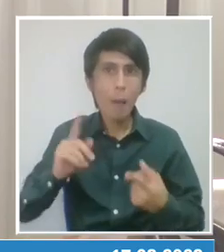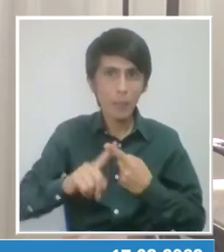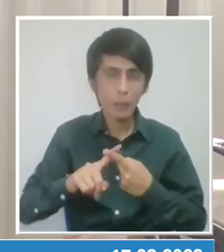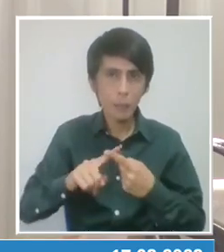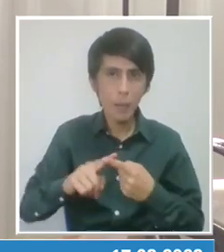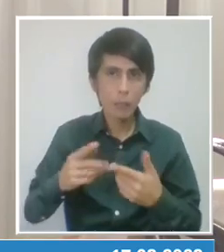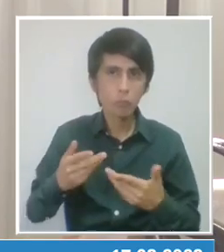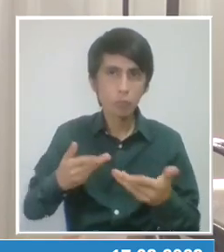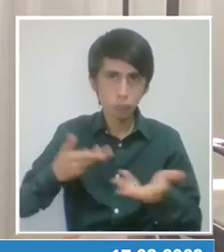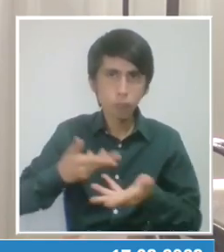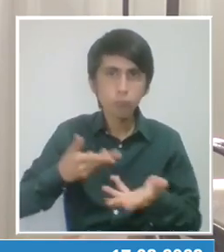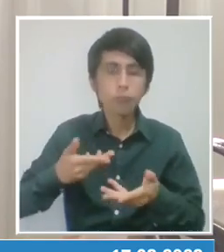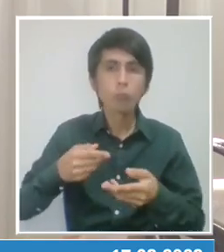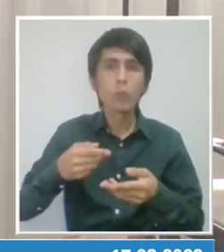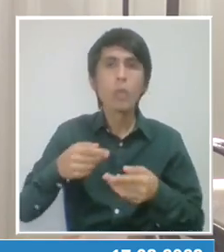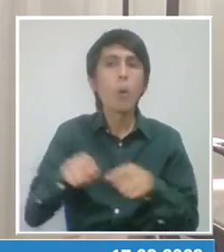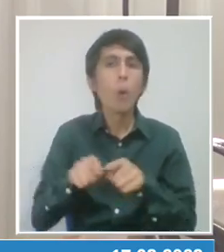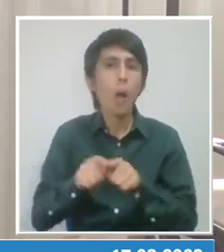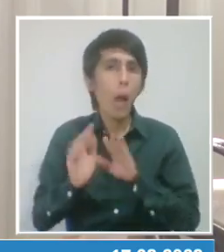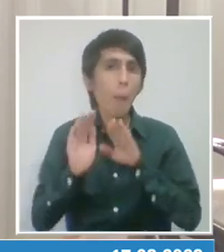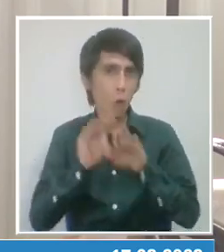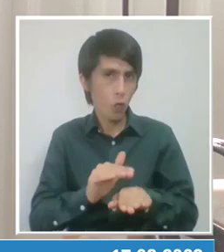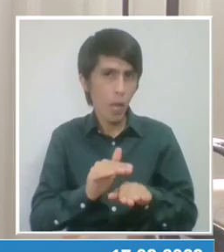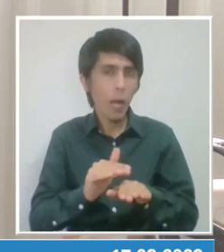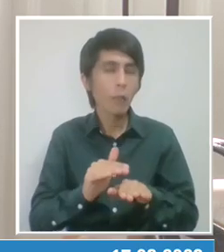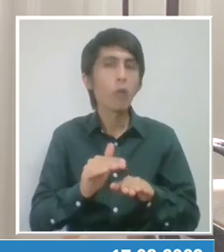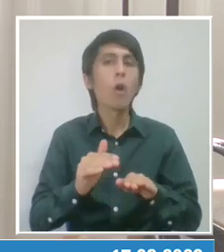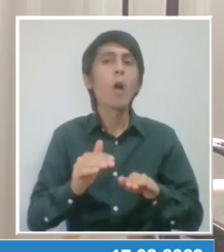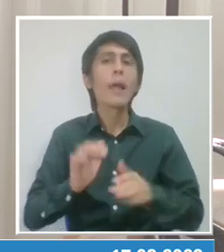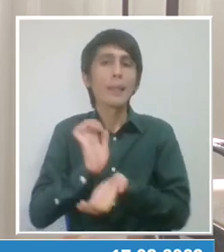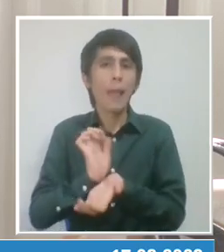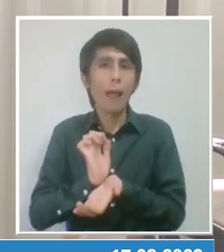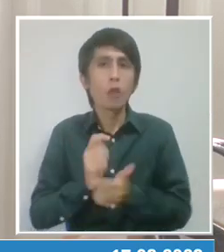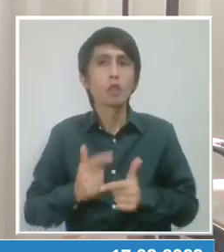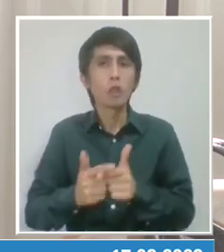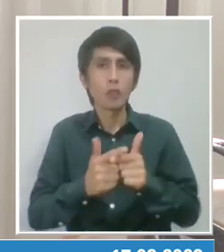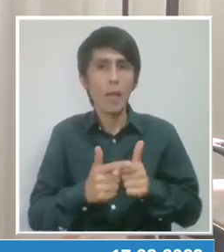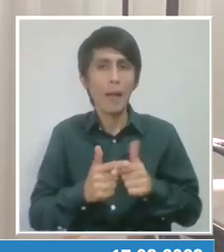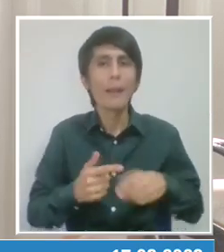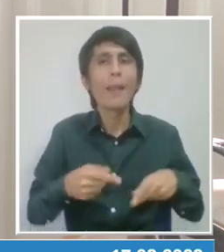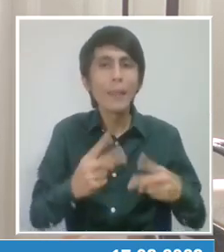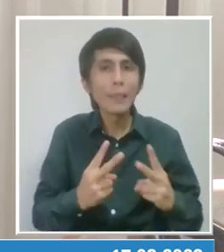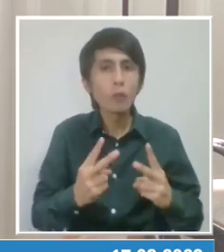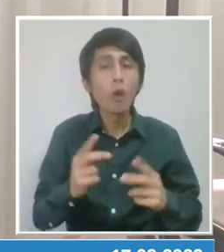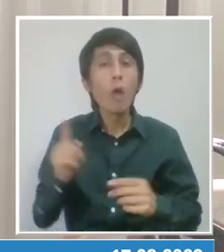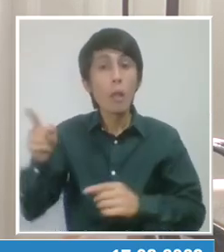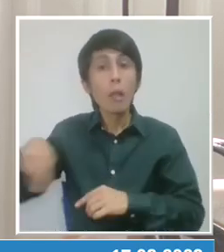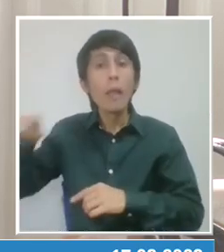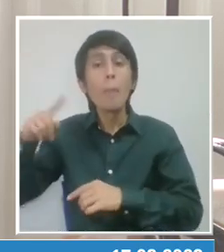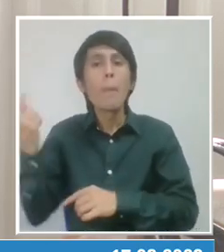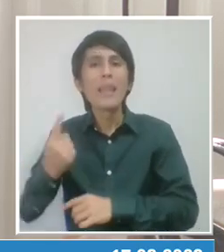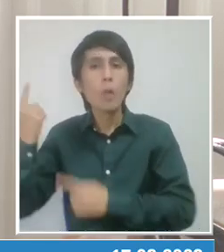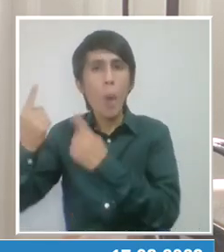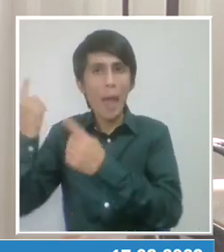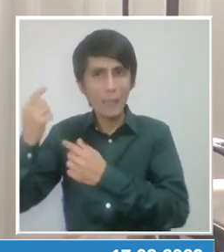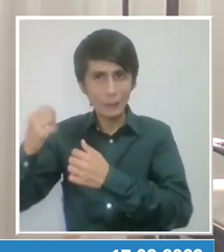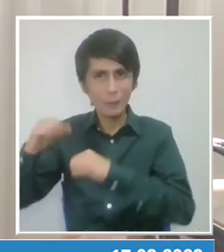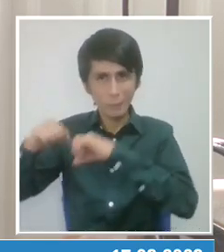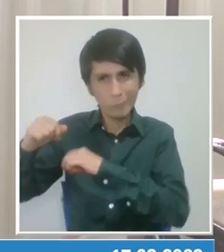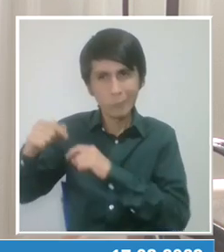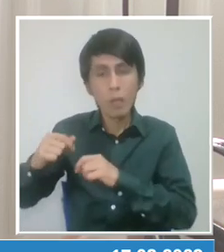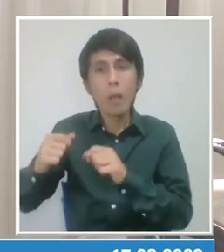apoyando, digamos, el Estado Social de Derecho y como proveedores de servicios sociales, ¿cómo nos logramos